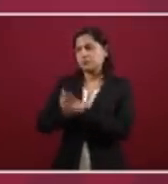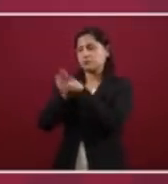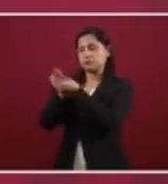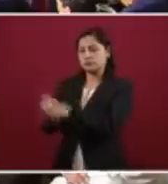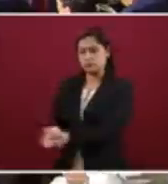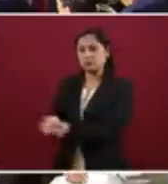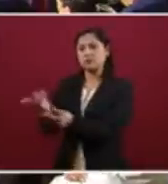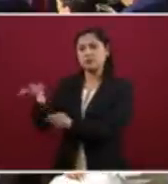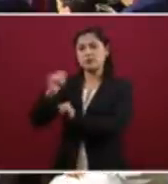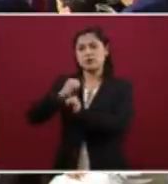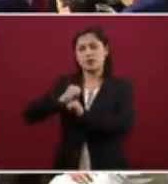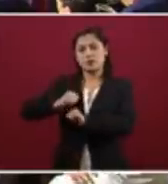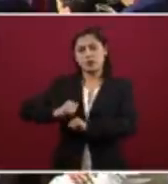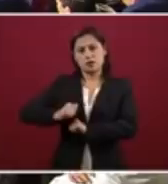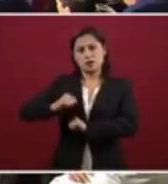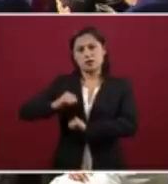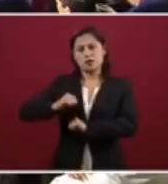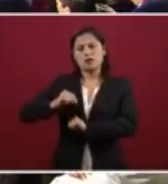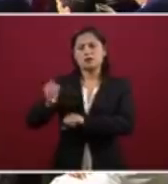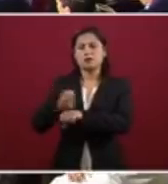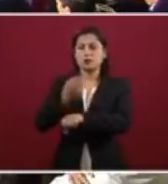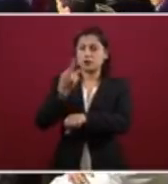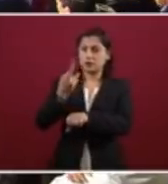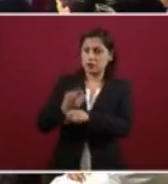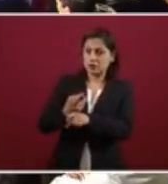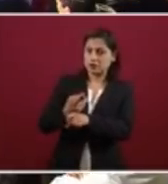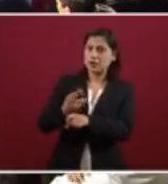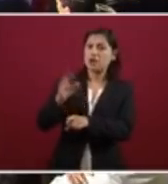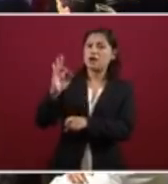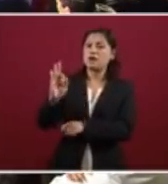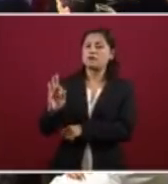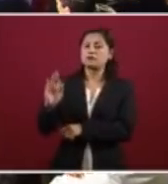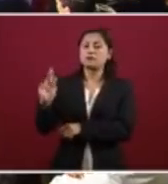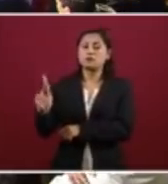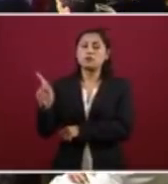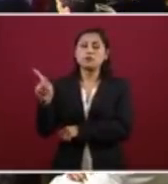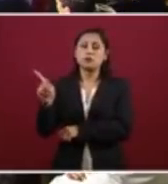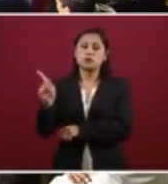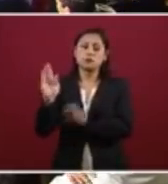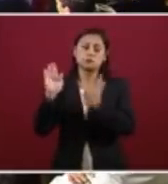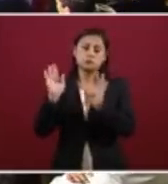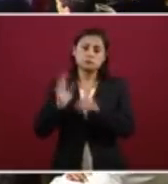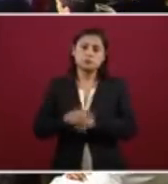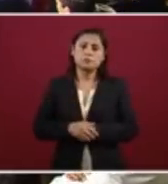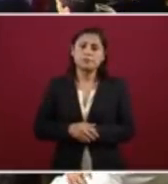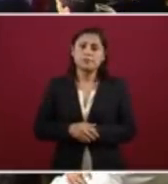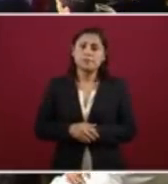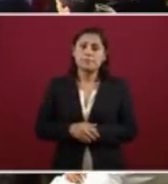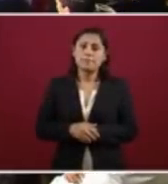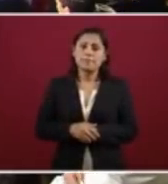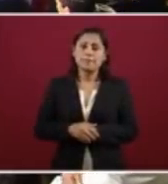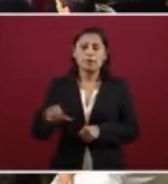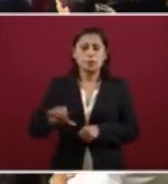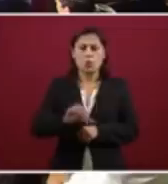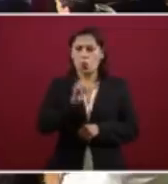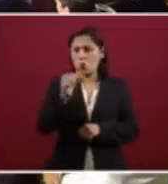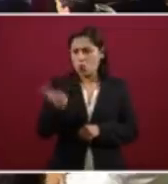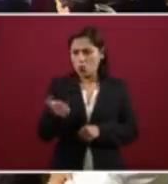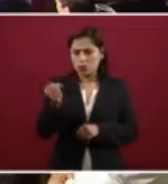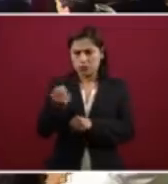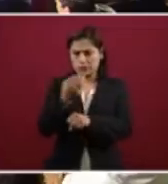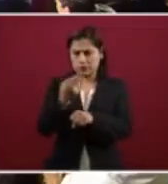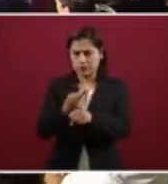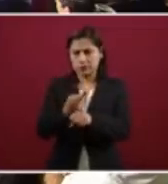las autoridades correspondientes, a la Secretaría de la Función Pública. Entonces, de igual forma se ha hecho en las distintas